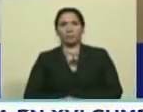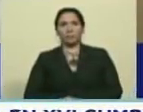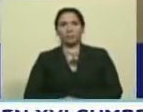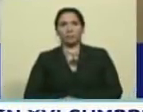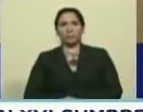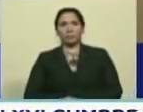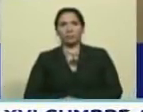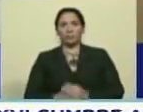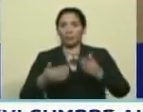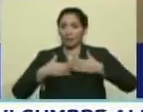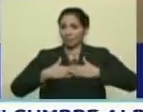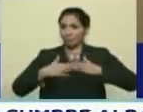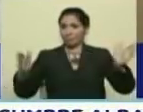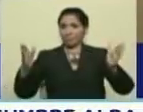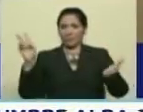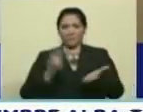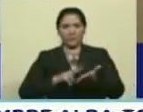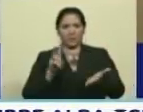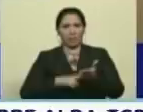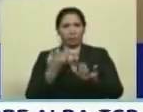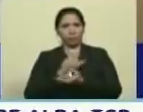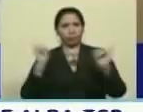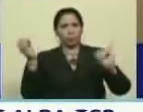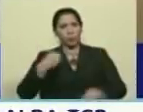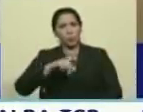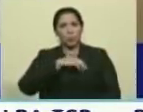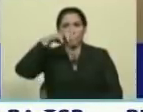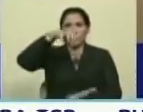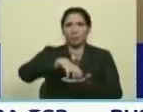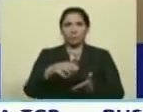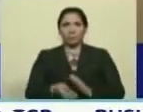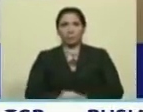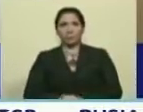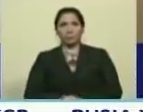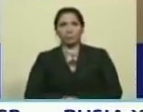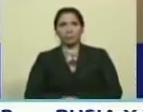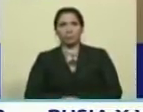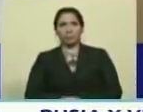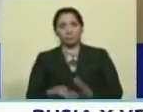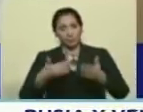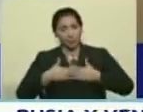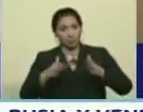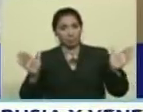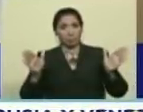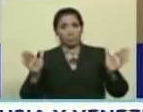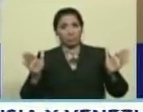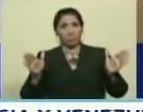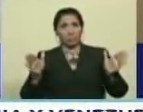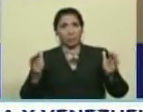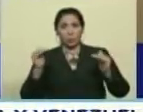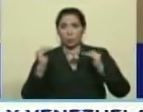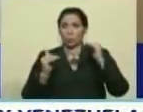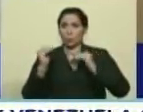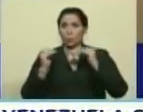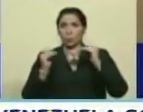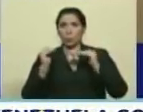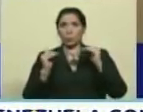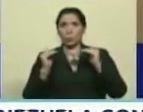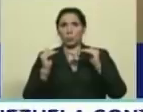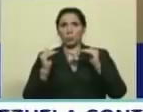para garantizar la verdadera independencia de nuestra región y para garantizar la sostenibilidad